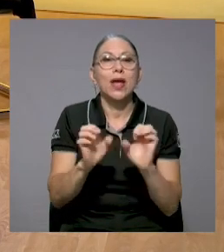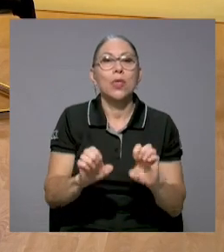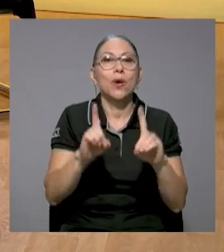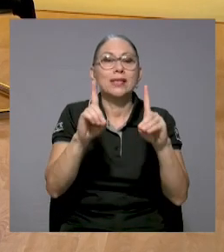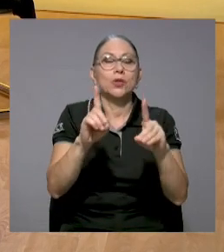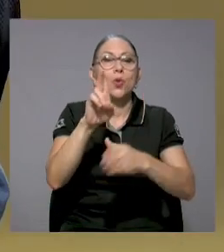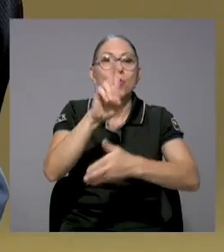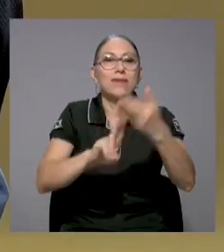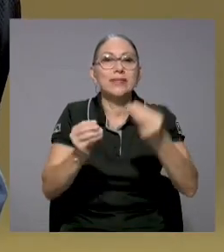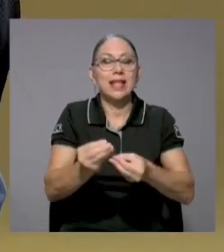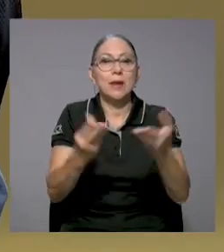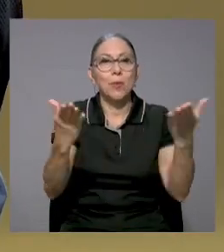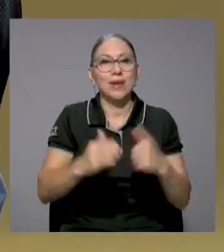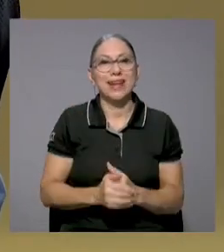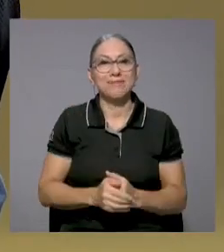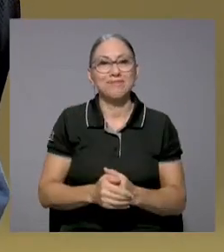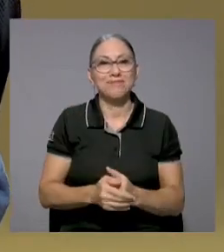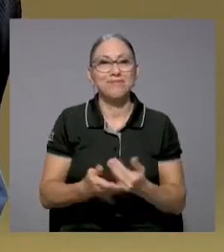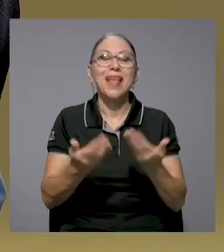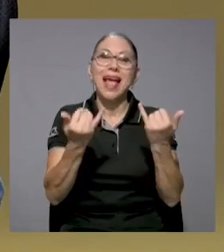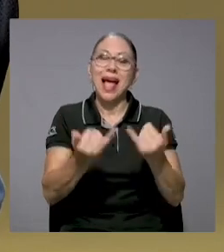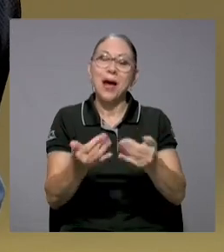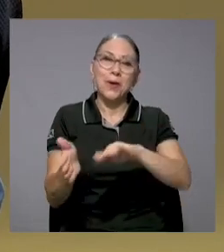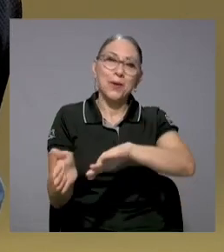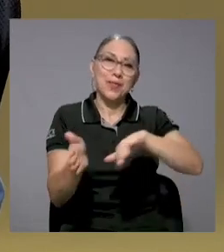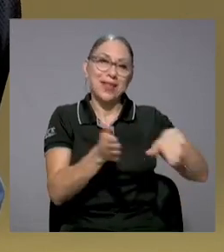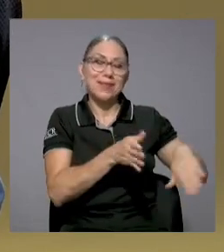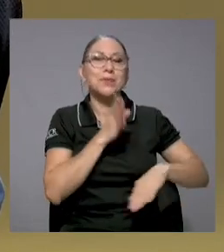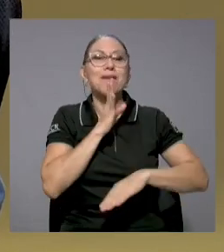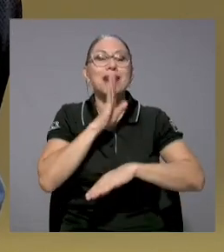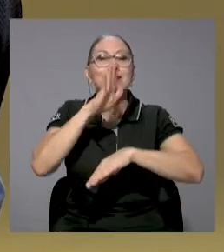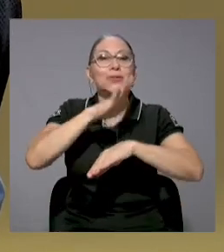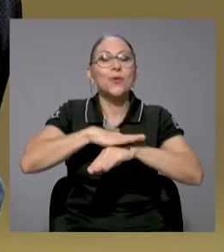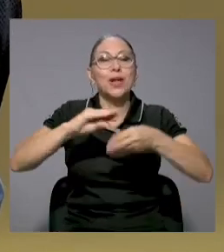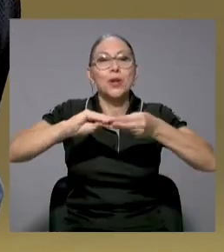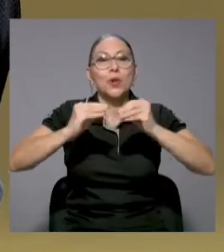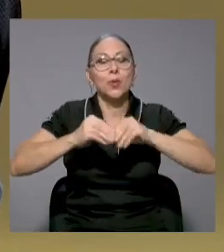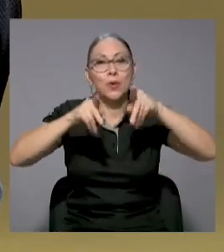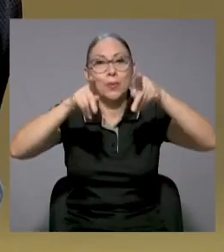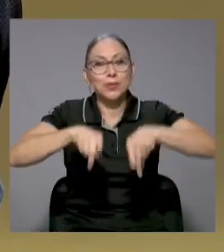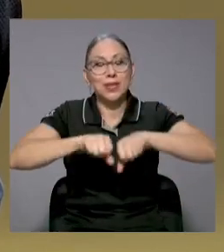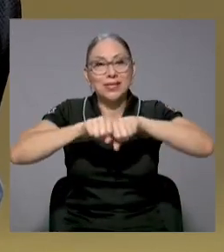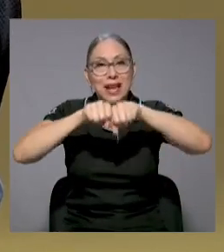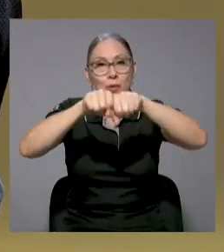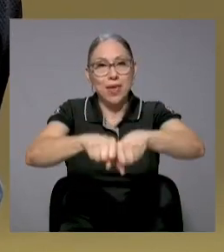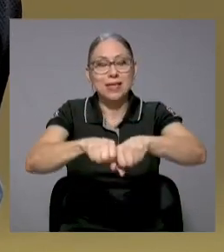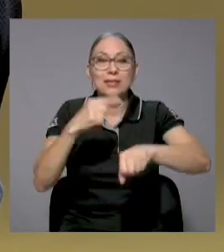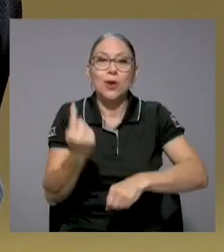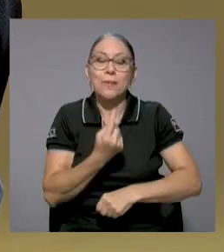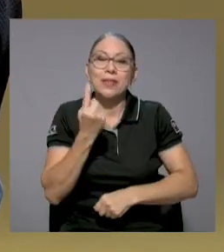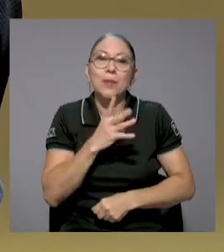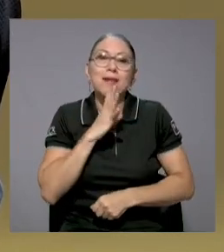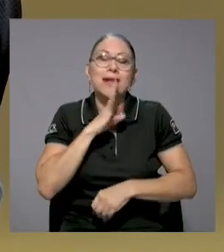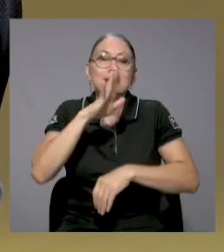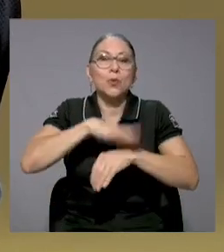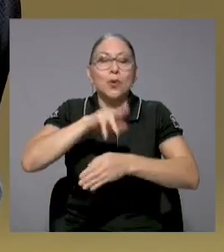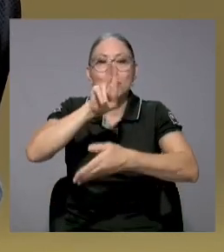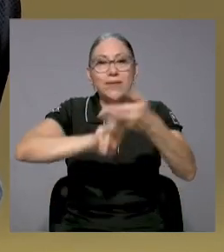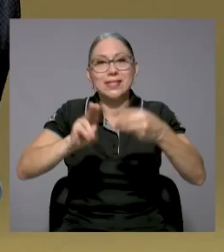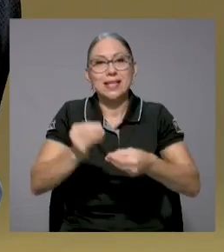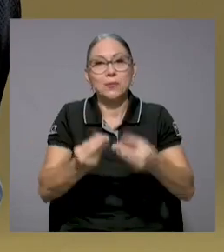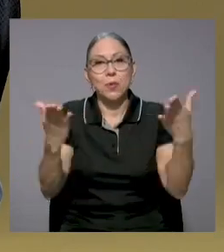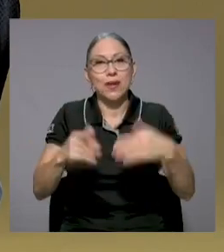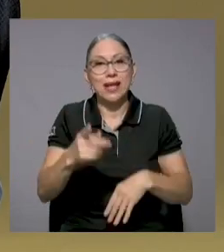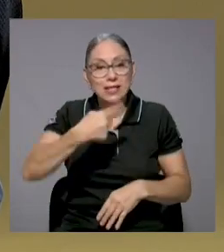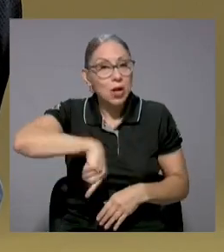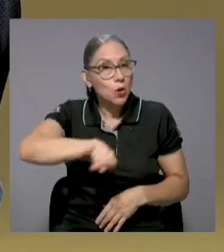pública. Ahora sí me devuelvo al indicador de graduados, porque voy a hablar solamente de las universidades públicas. Nosotros venimos midiendo